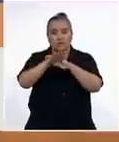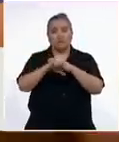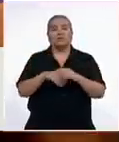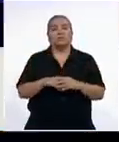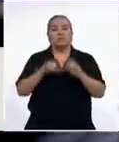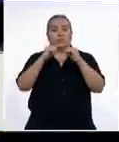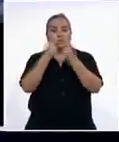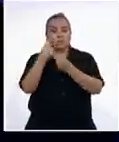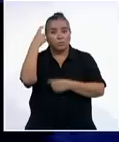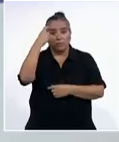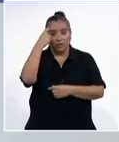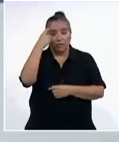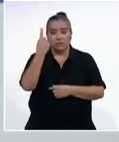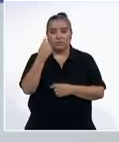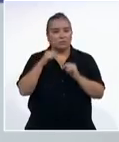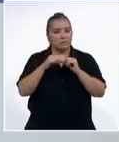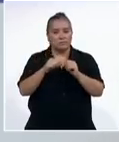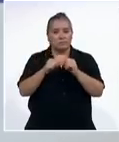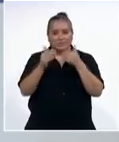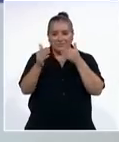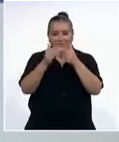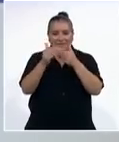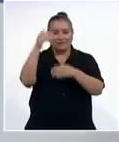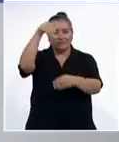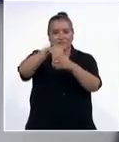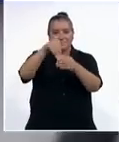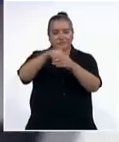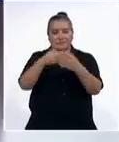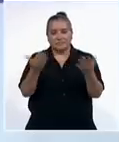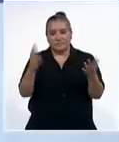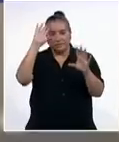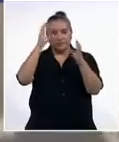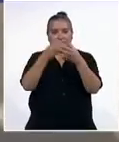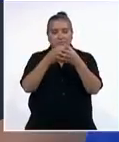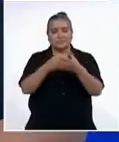político y que aún no se apaga a tan solo días de las elecciones congresales.